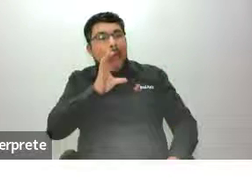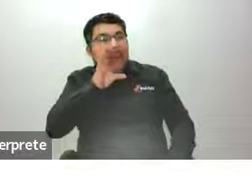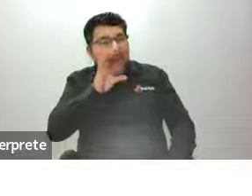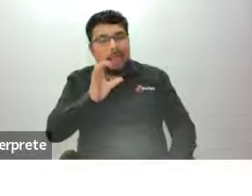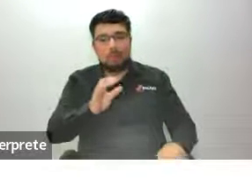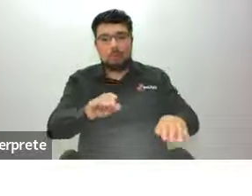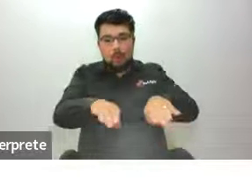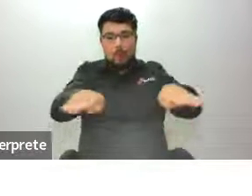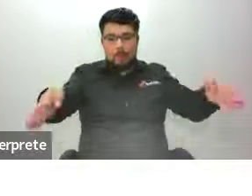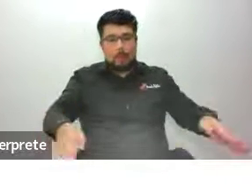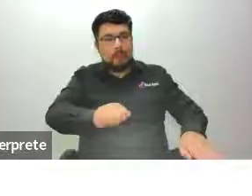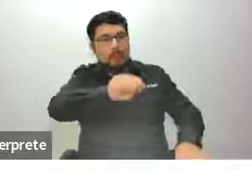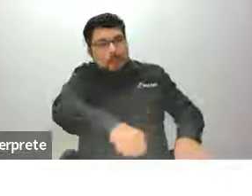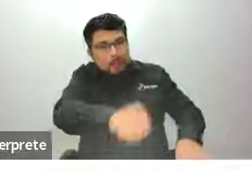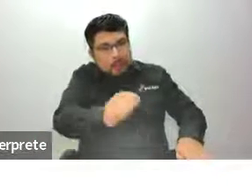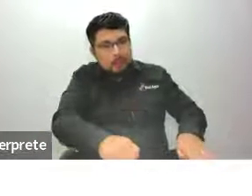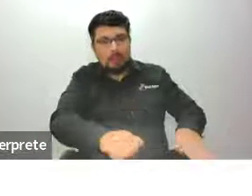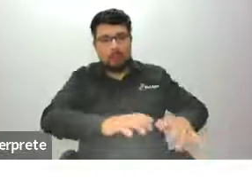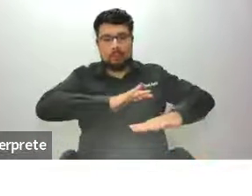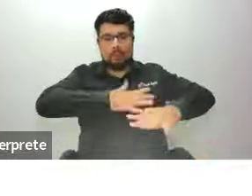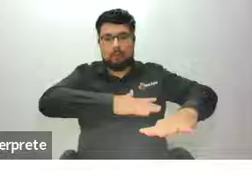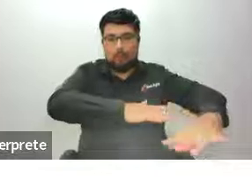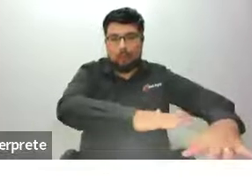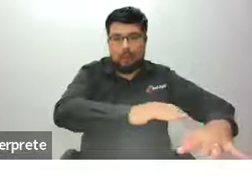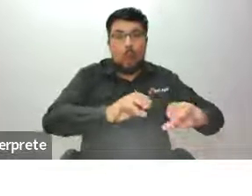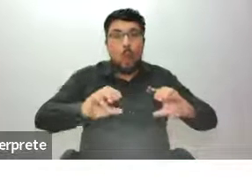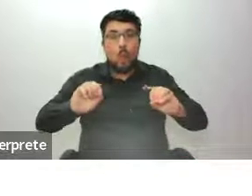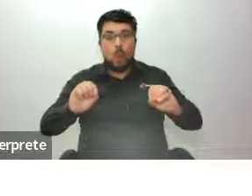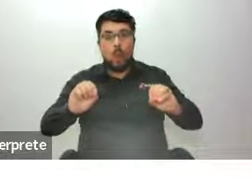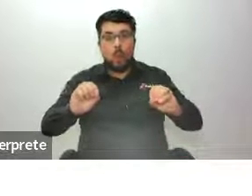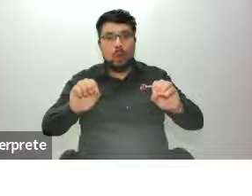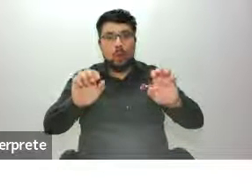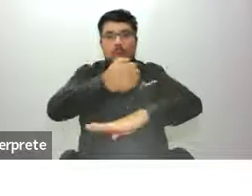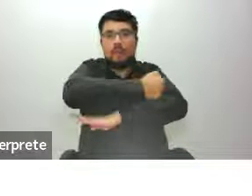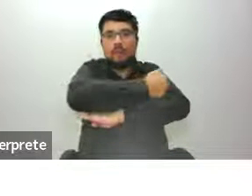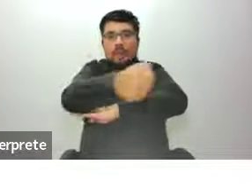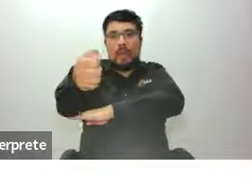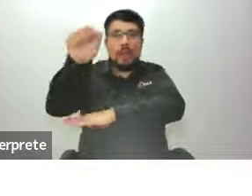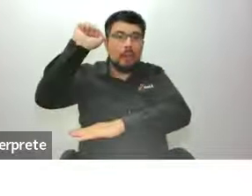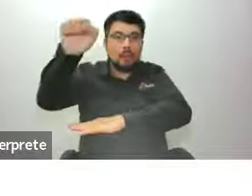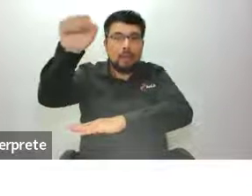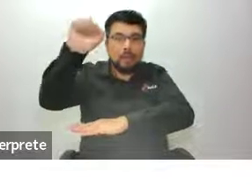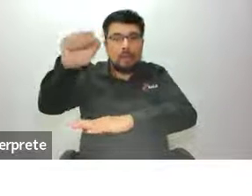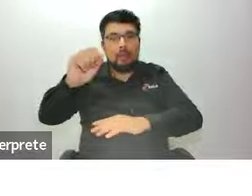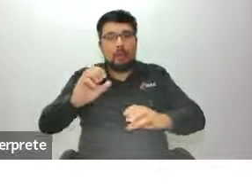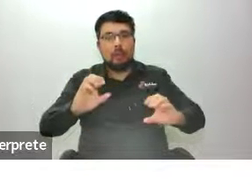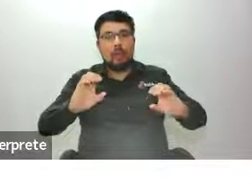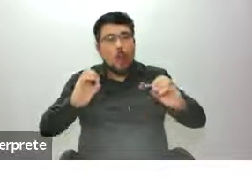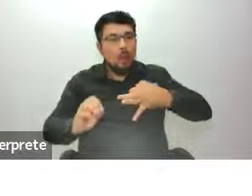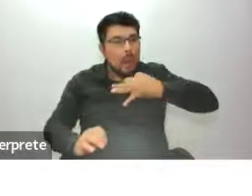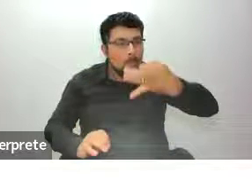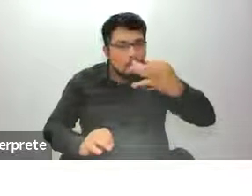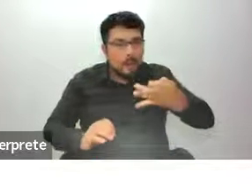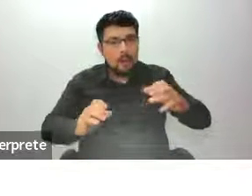mesa o tocar la ventana, también hablar, también hacer